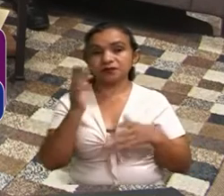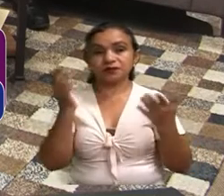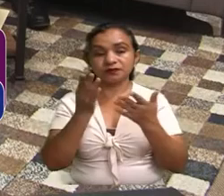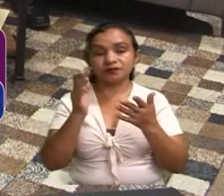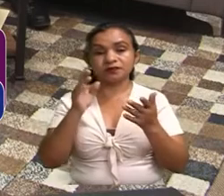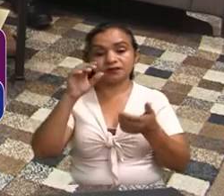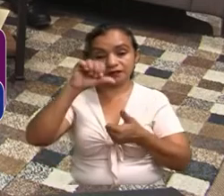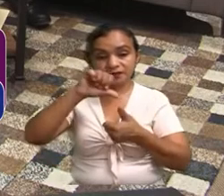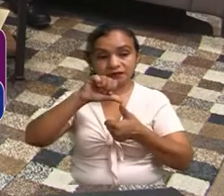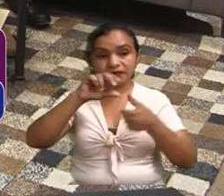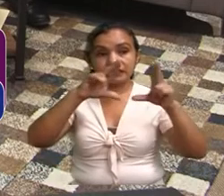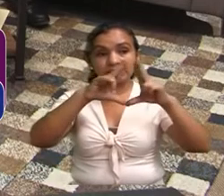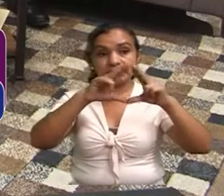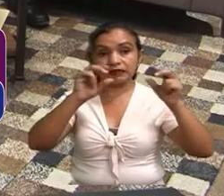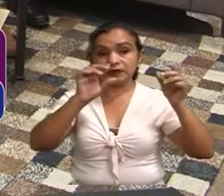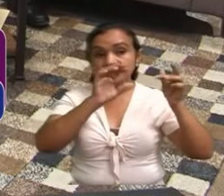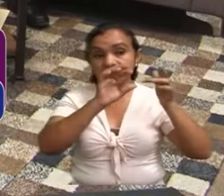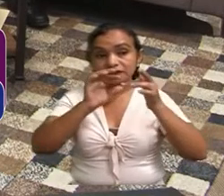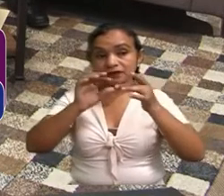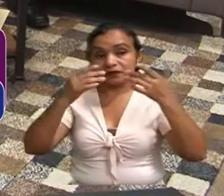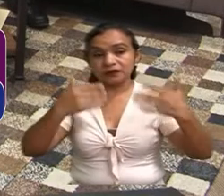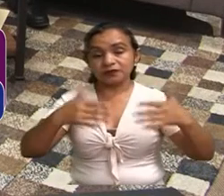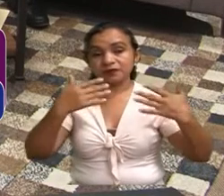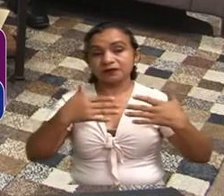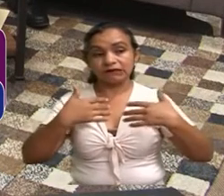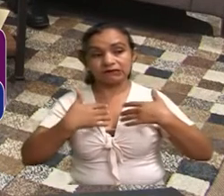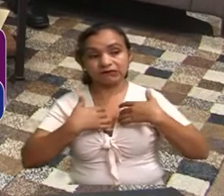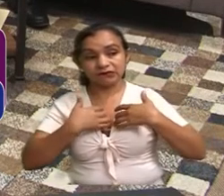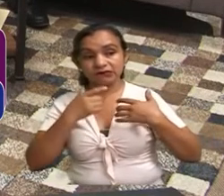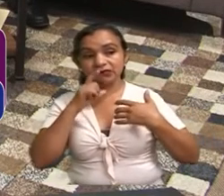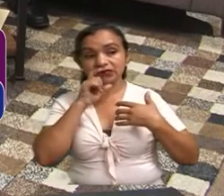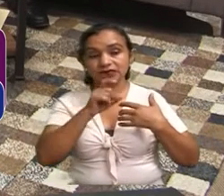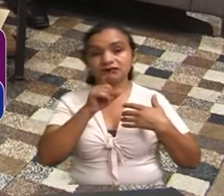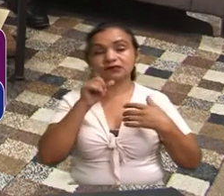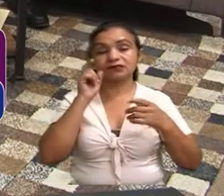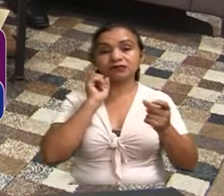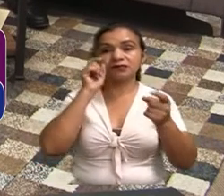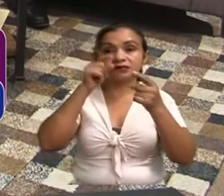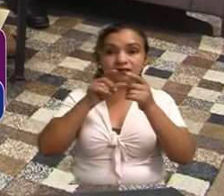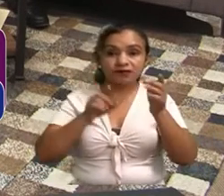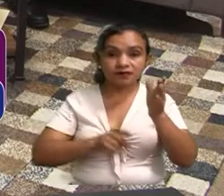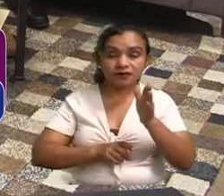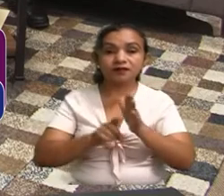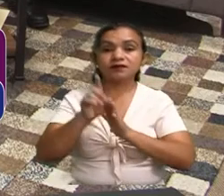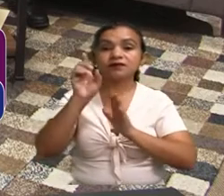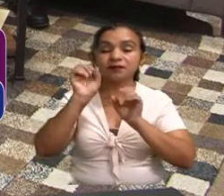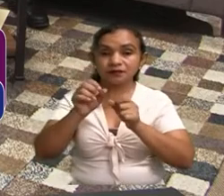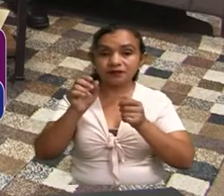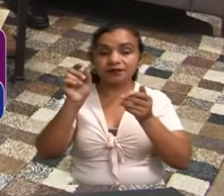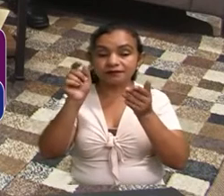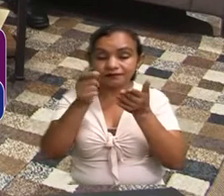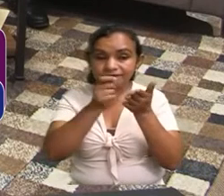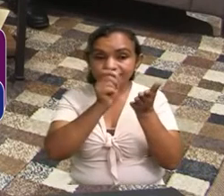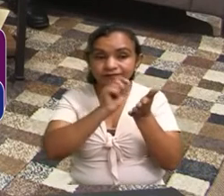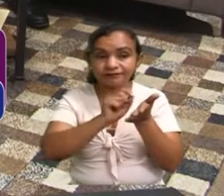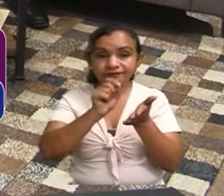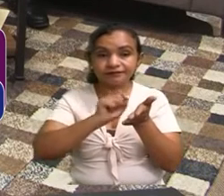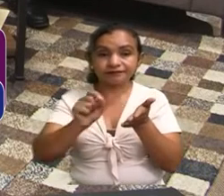nivel centroamericano no se cuenta, y esa es una de las cosas que se miden en Objetivos de Desarrollo Sostenible. Pero también vamos a